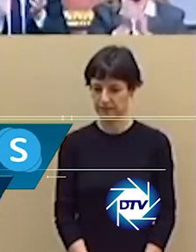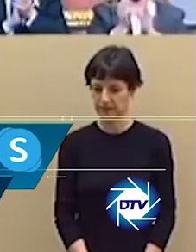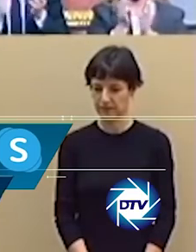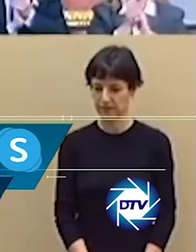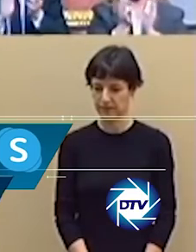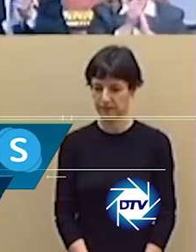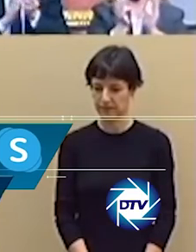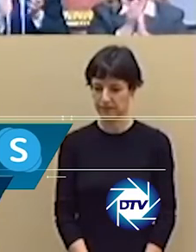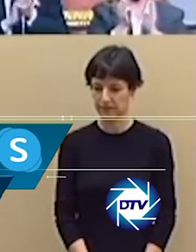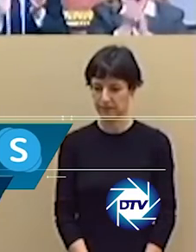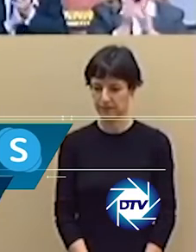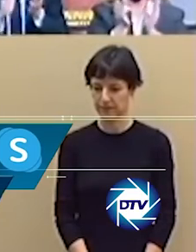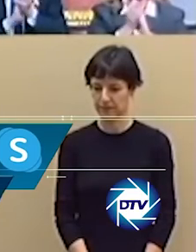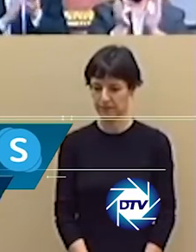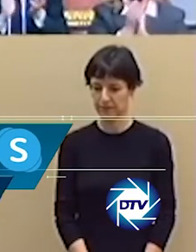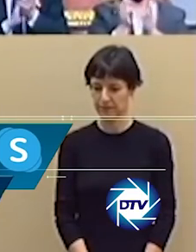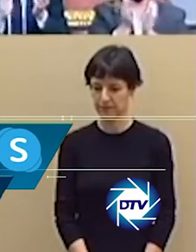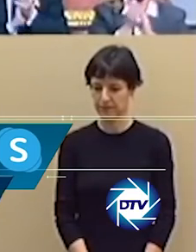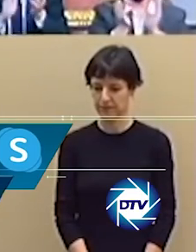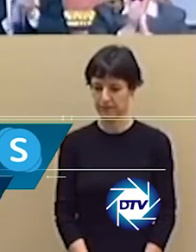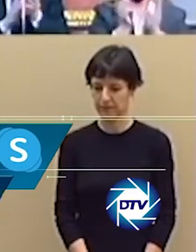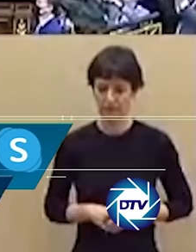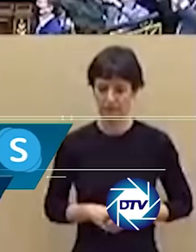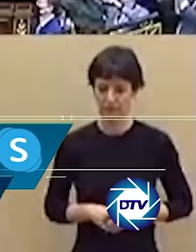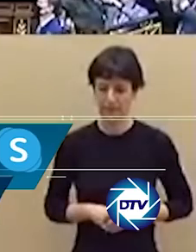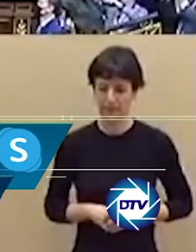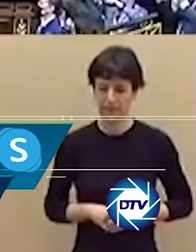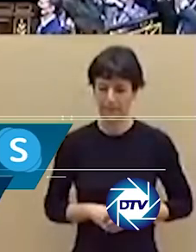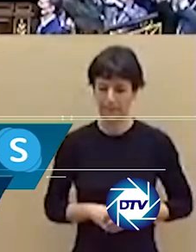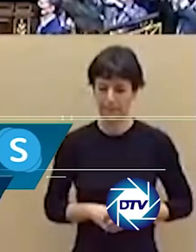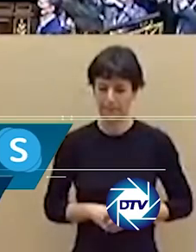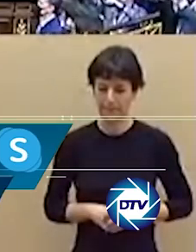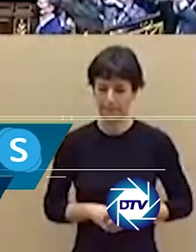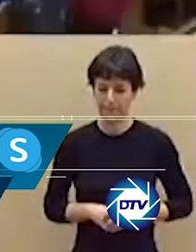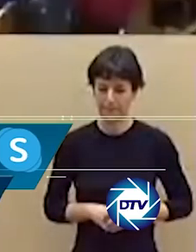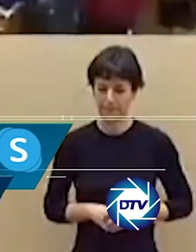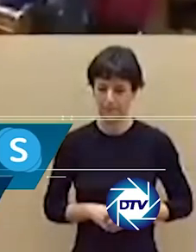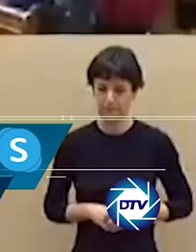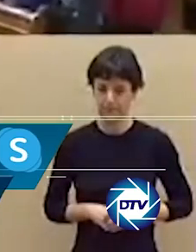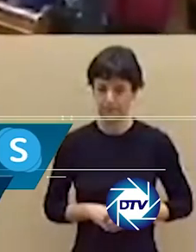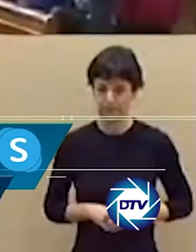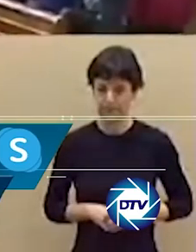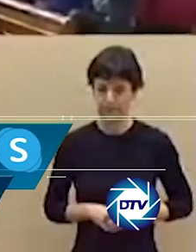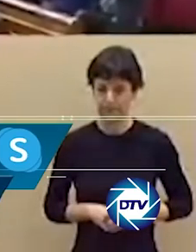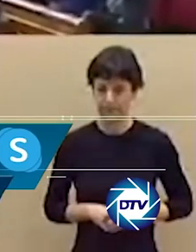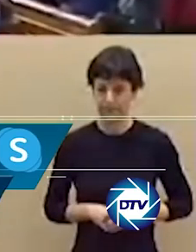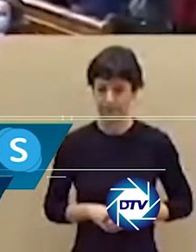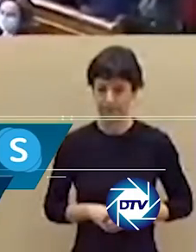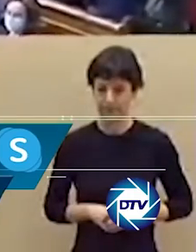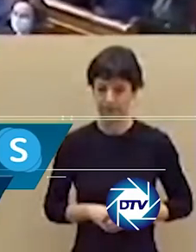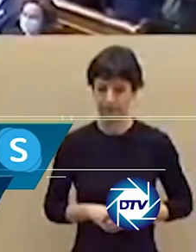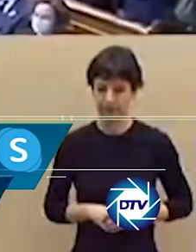a ver si se hacen parte de ellos. Y el partido de Merkel, el Partido Popular Europeo, obediente a Merkel